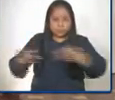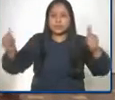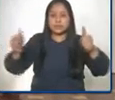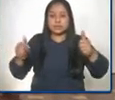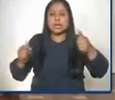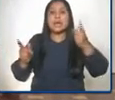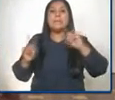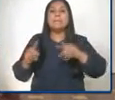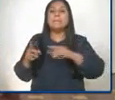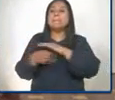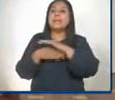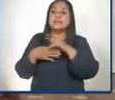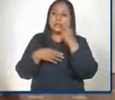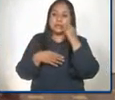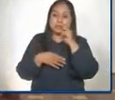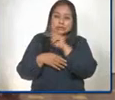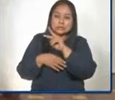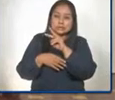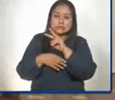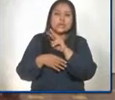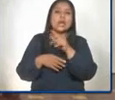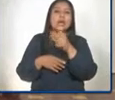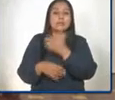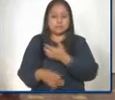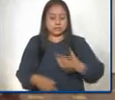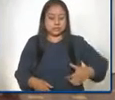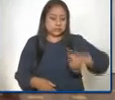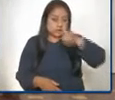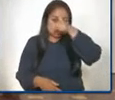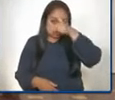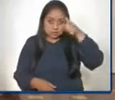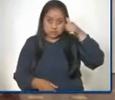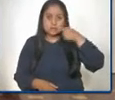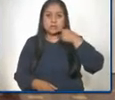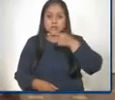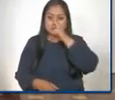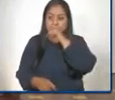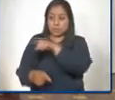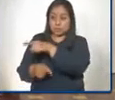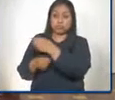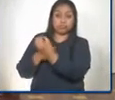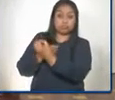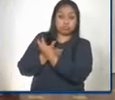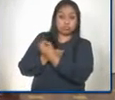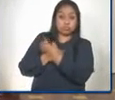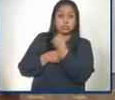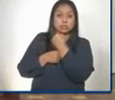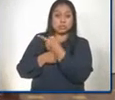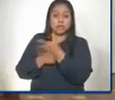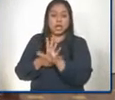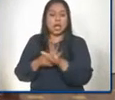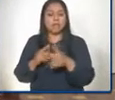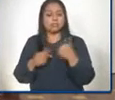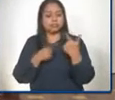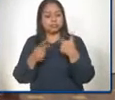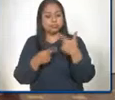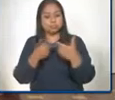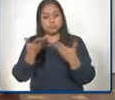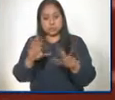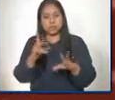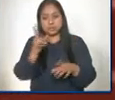En base a eso, con el presidente de la República y bajo sus instrucciones, hemos estado pues trabajando